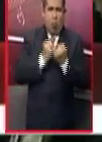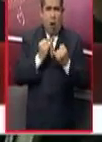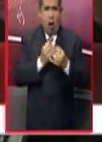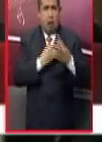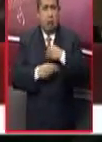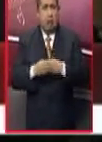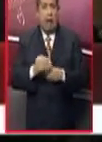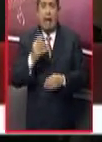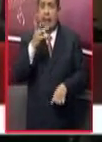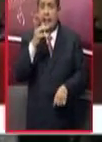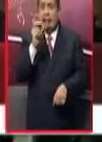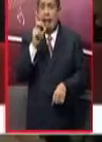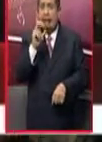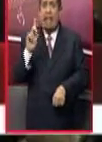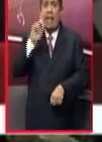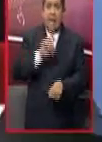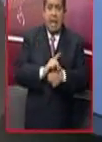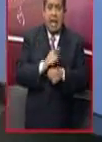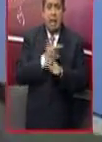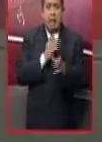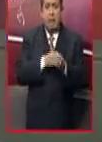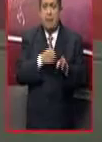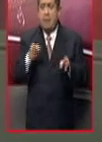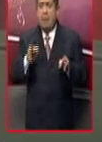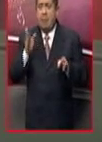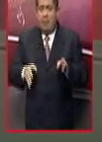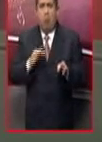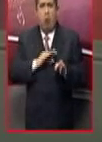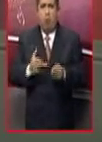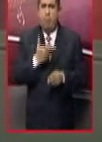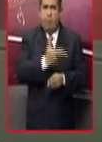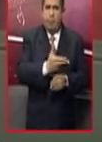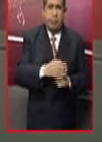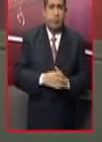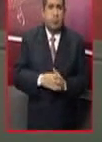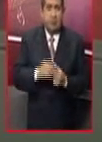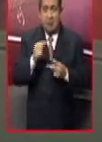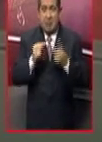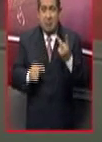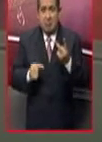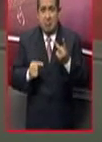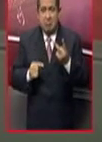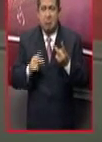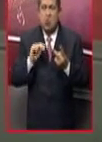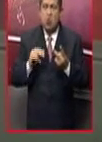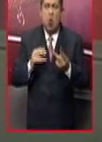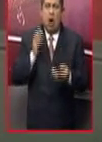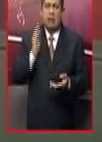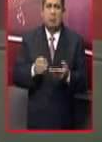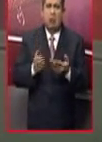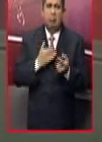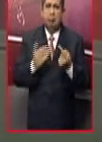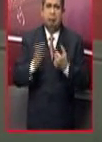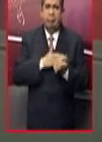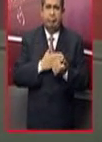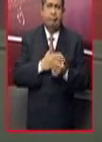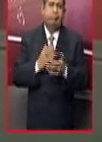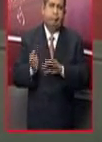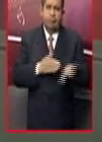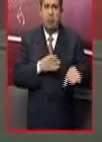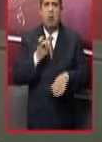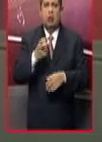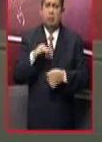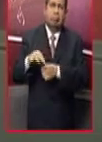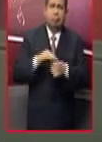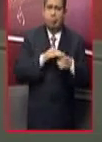y dándole 30 días para poder hacerlo. Cabe señalar que ninguna de las reservas presentadas fue aceptada, luego de lo cual fue puesto a la votación.